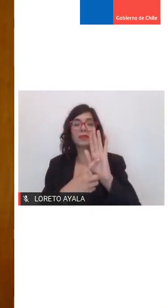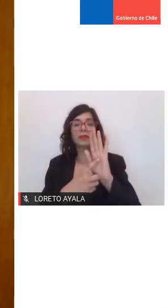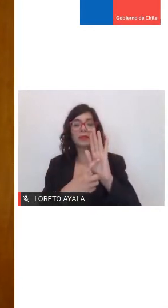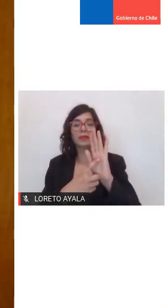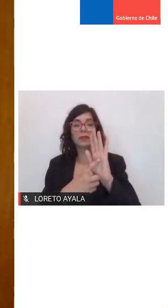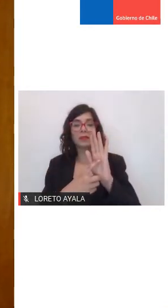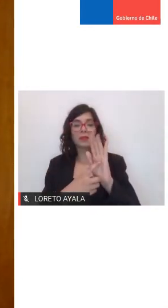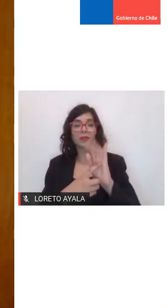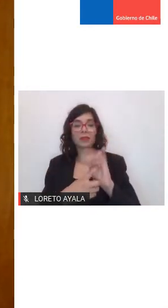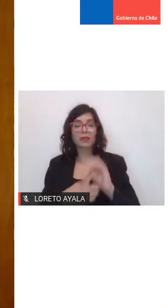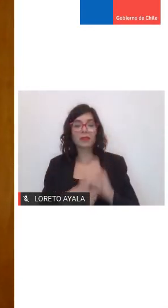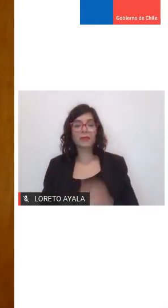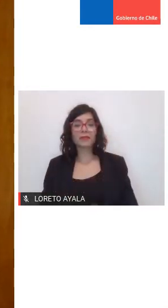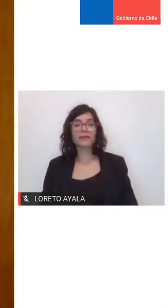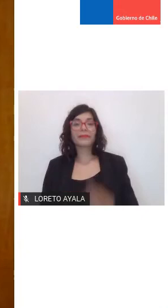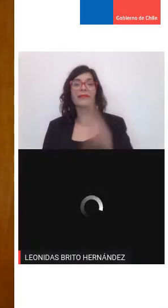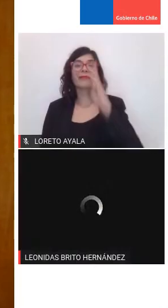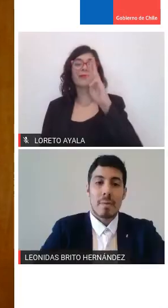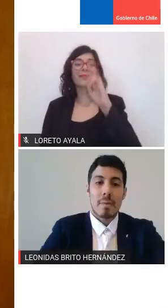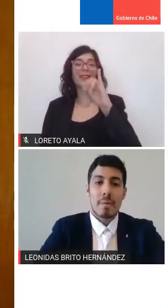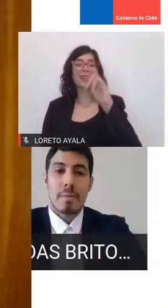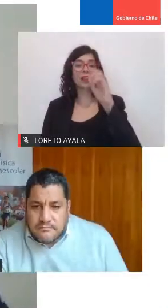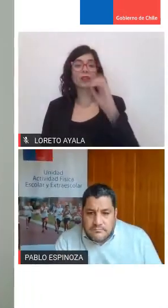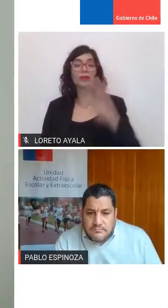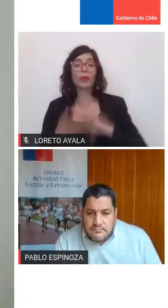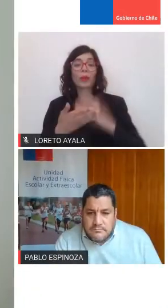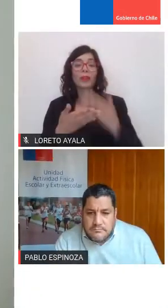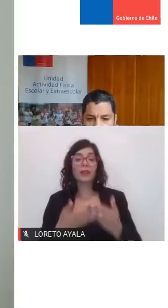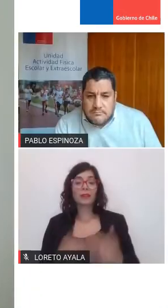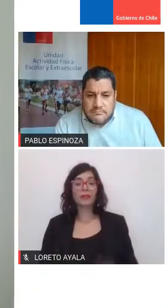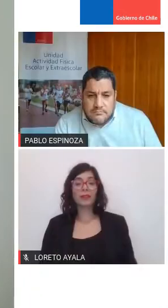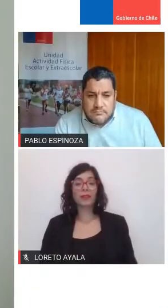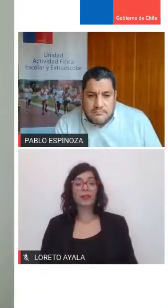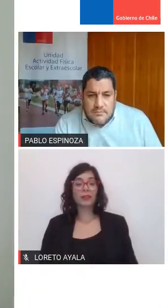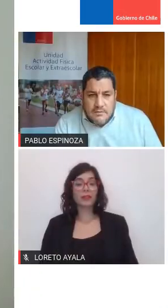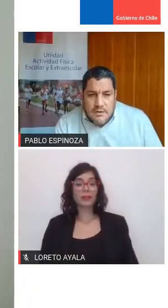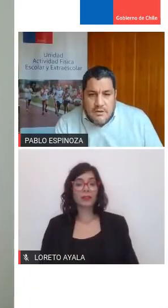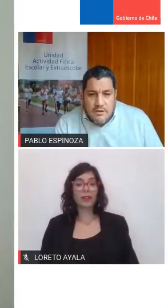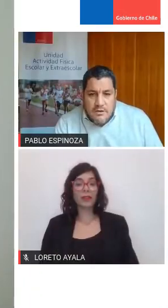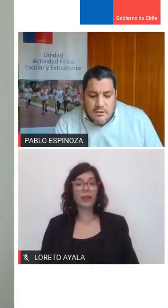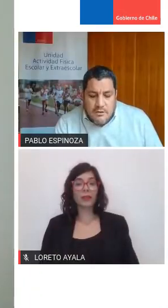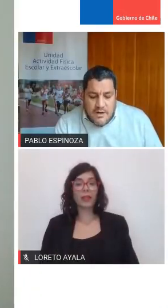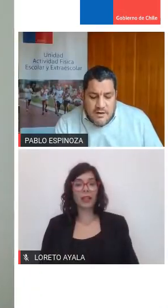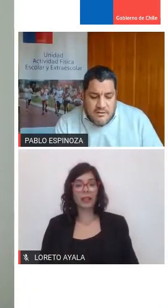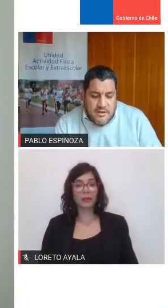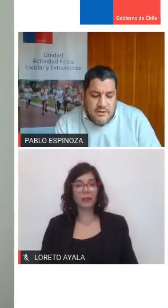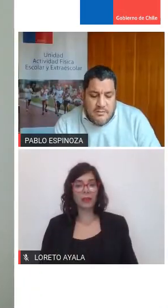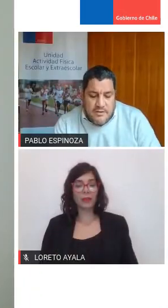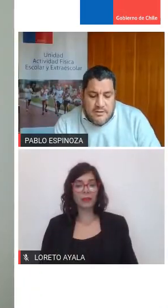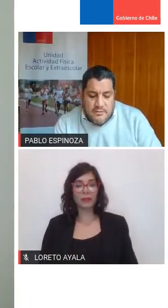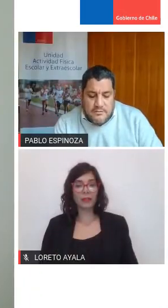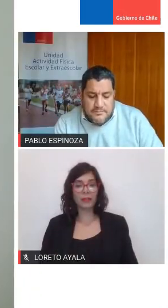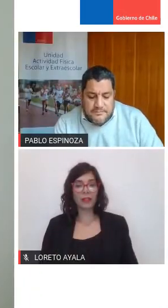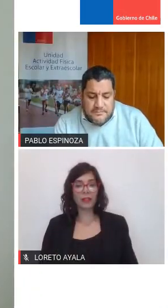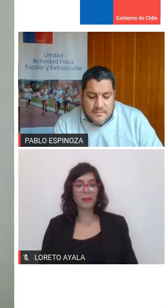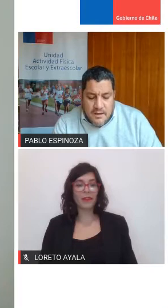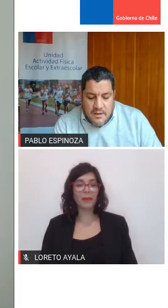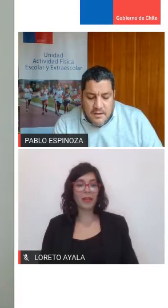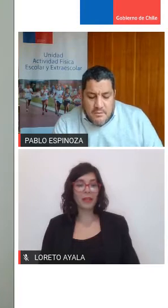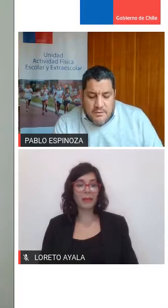me toca presentar ahora a Leonidas Brito. Leonidas, ¿cómo estás tú? Hola, Pablo. Buenas tardes. Bueno, buenas Hola, tardes. Hola, Leonidas, ¿cómo estás